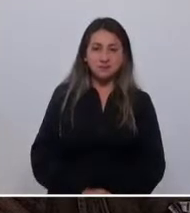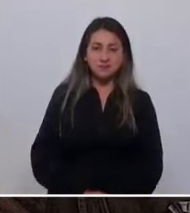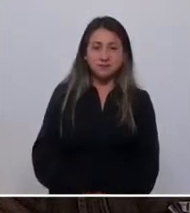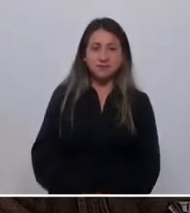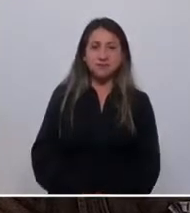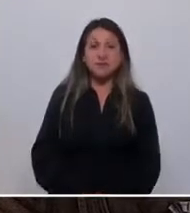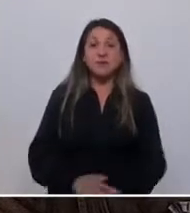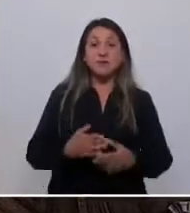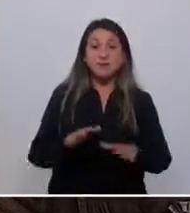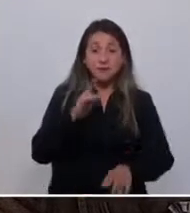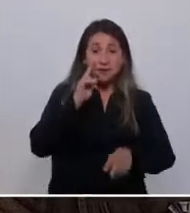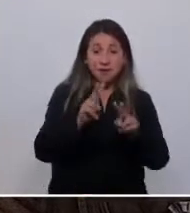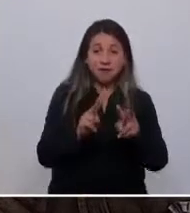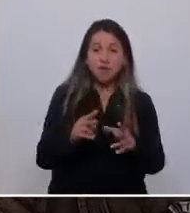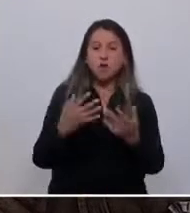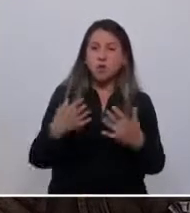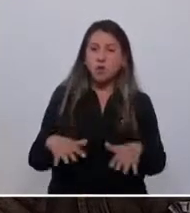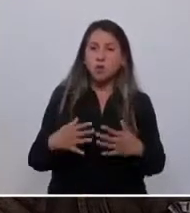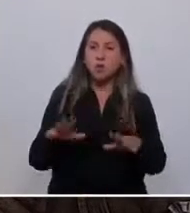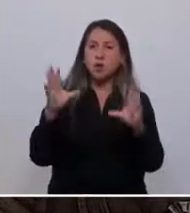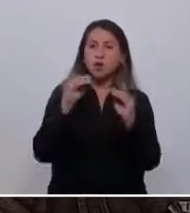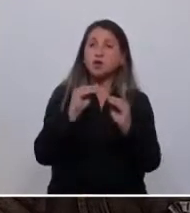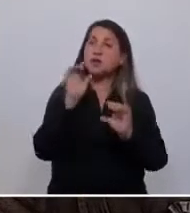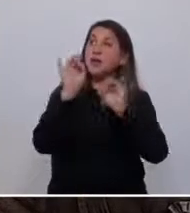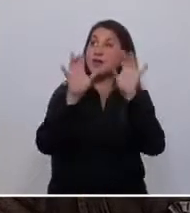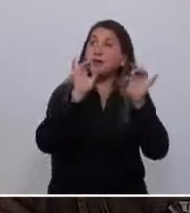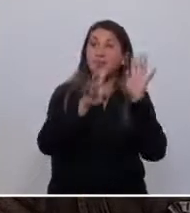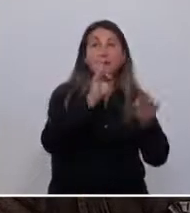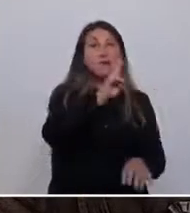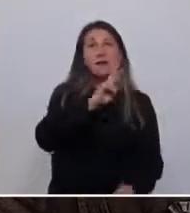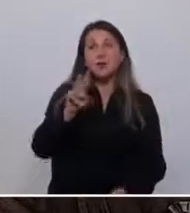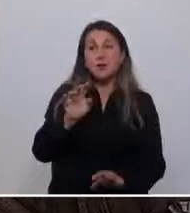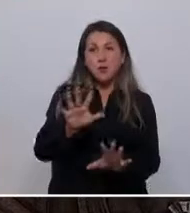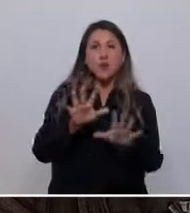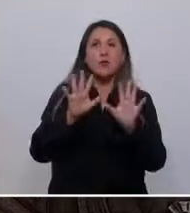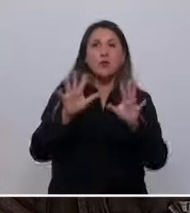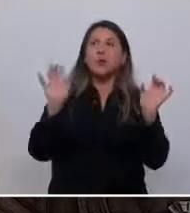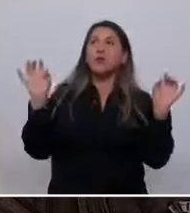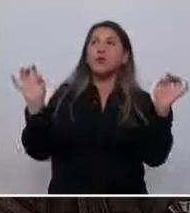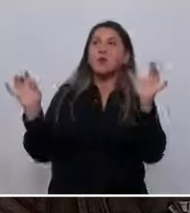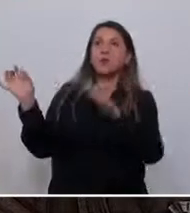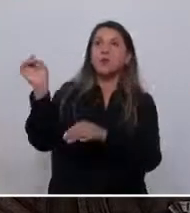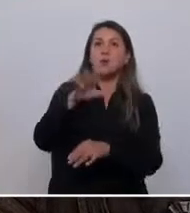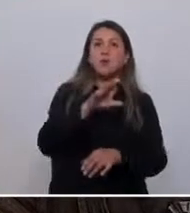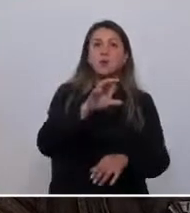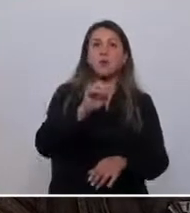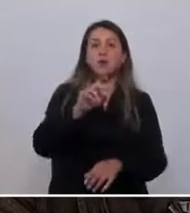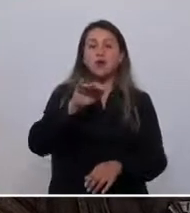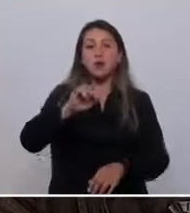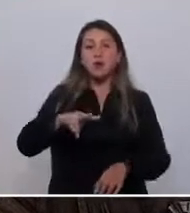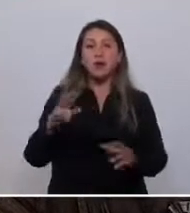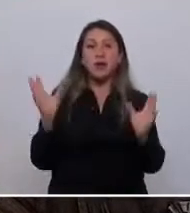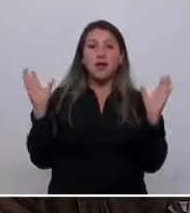¿Han visto durante una noche las estrellas y reconocido constelaciones como Orión o Escorpión?